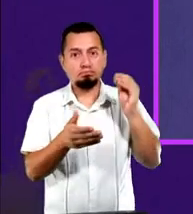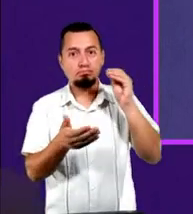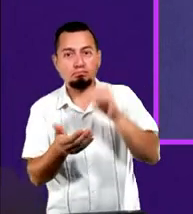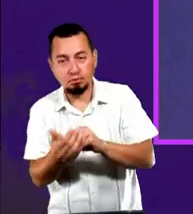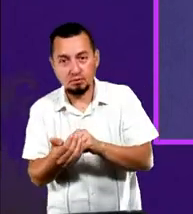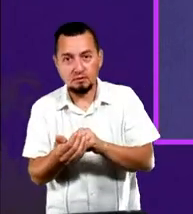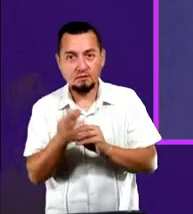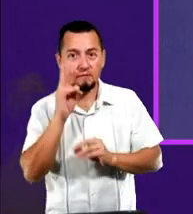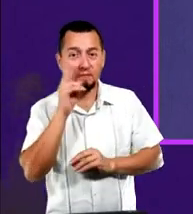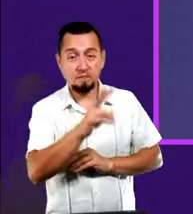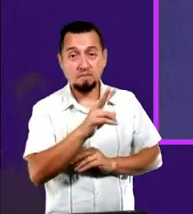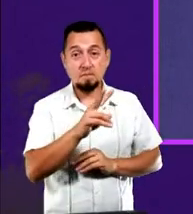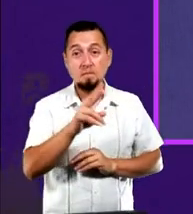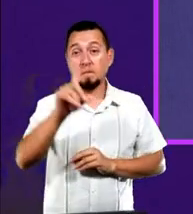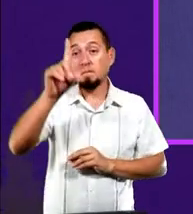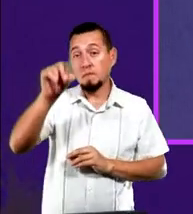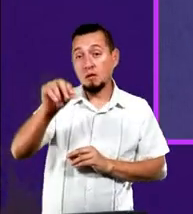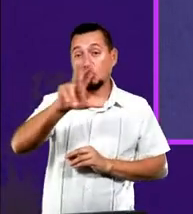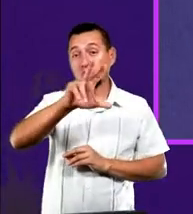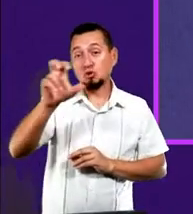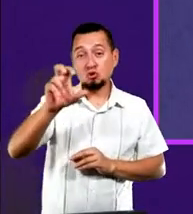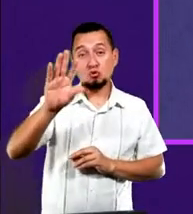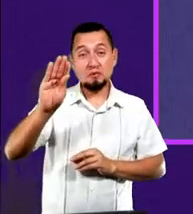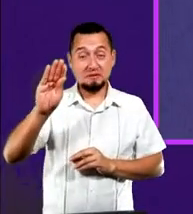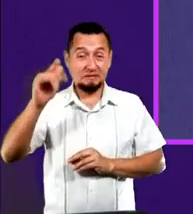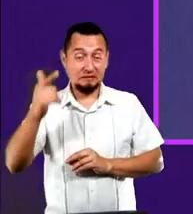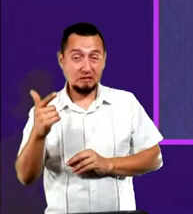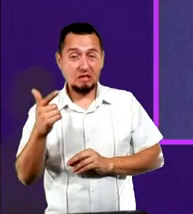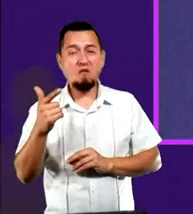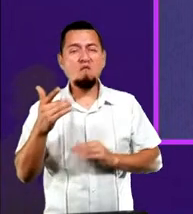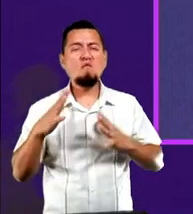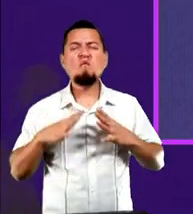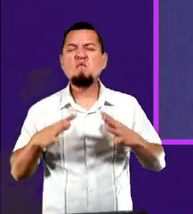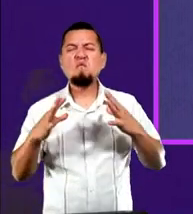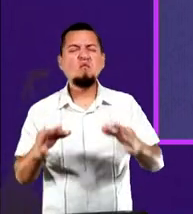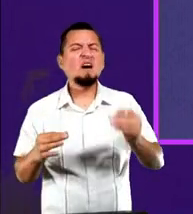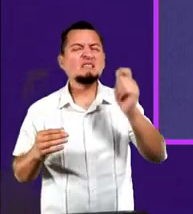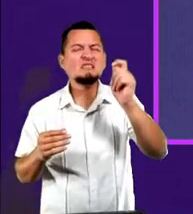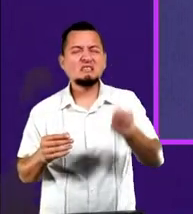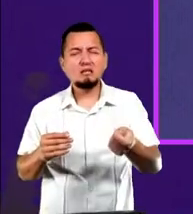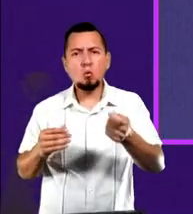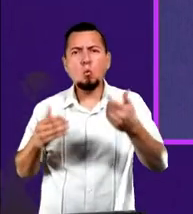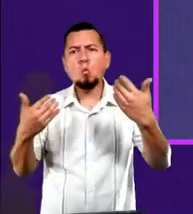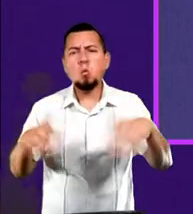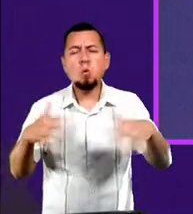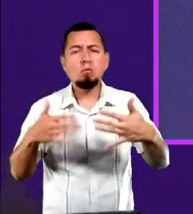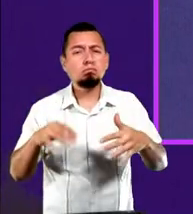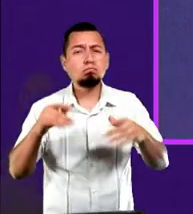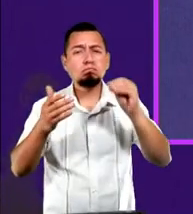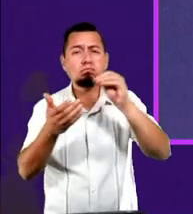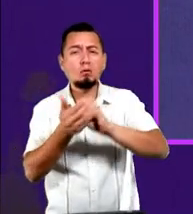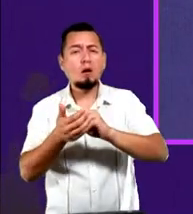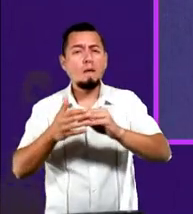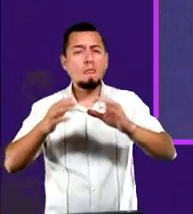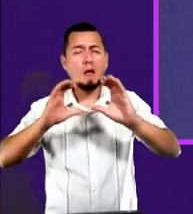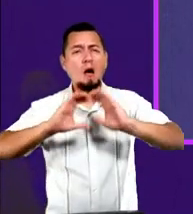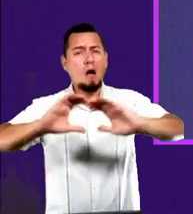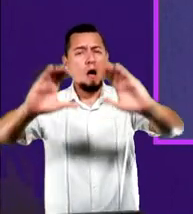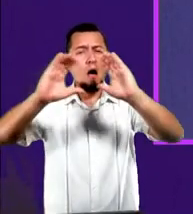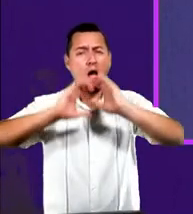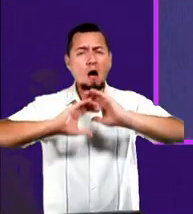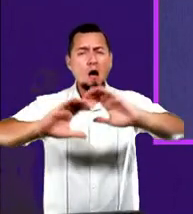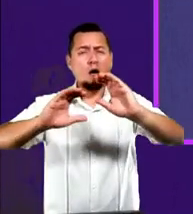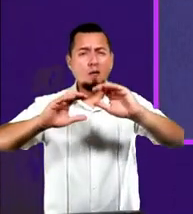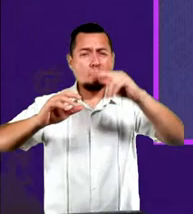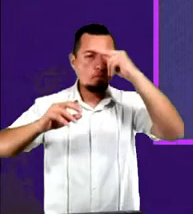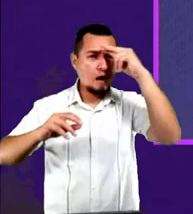1897, ¿qué se funda? Una expresión musical universal de cultura, de